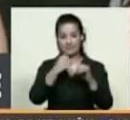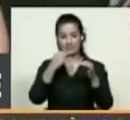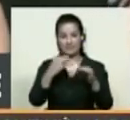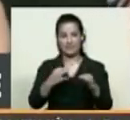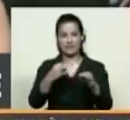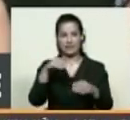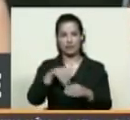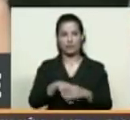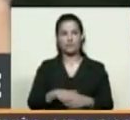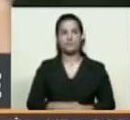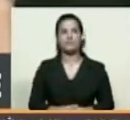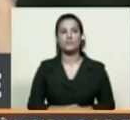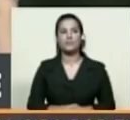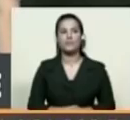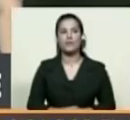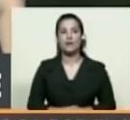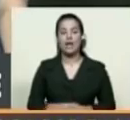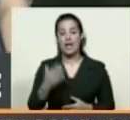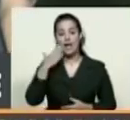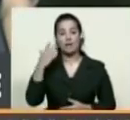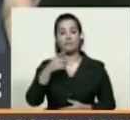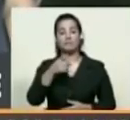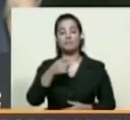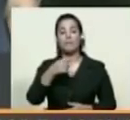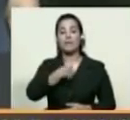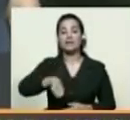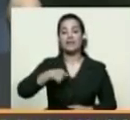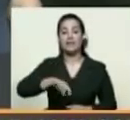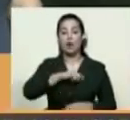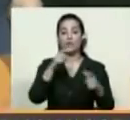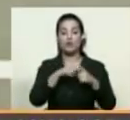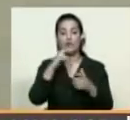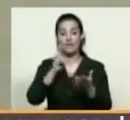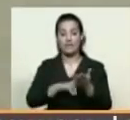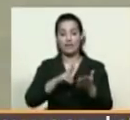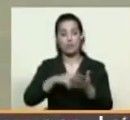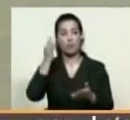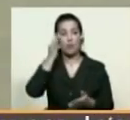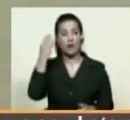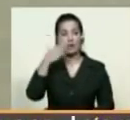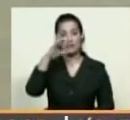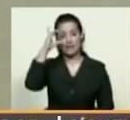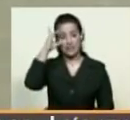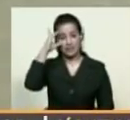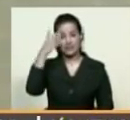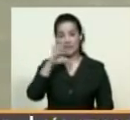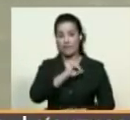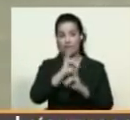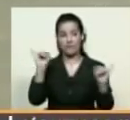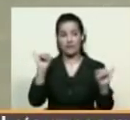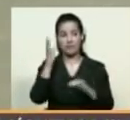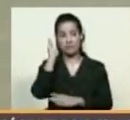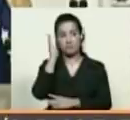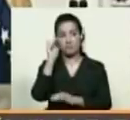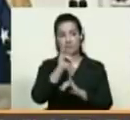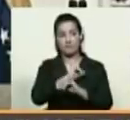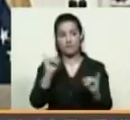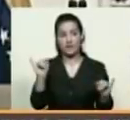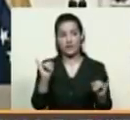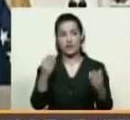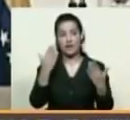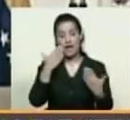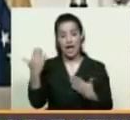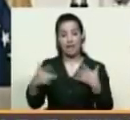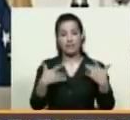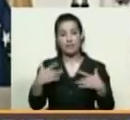Electoral. Gracias de la presidenta de la Comisión de la Verdad, Delcy Rodríguez, quien hace pocos momentos acaba de culminar su intervención en esta